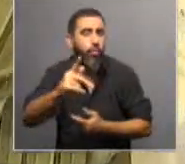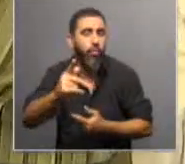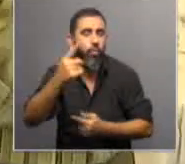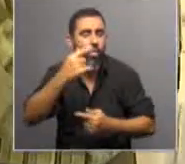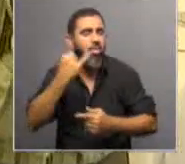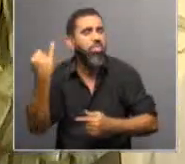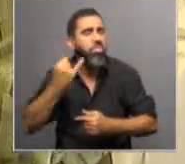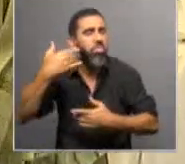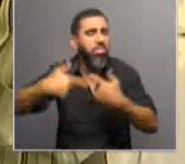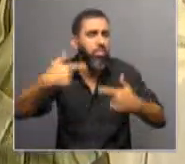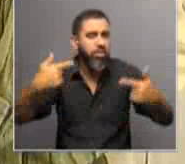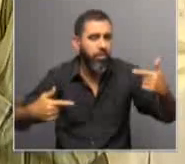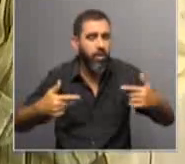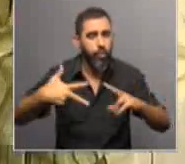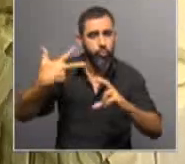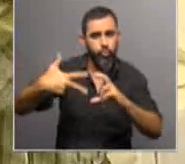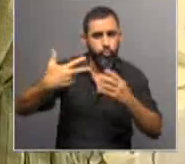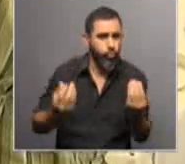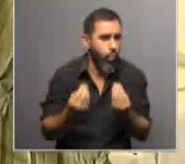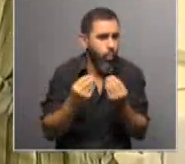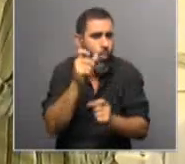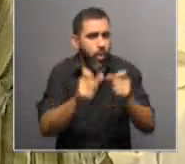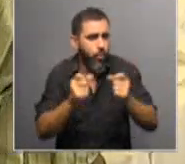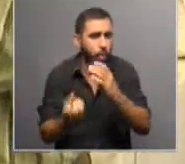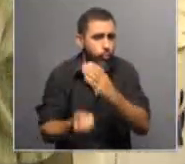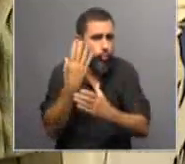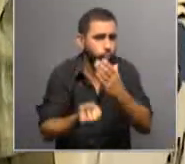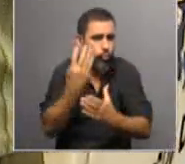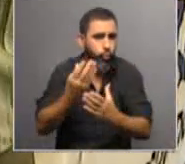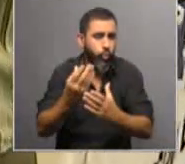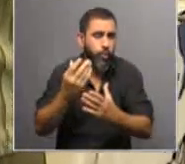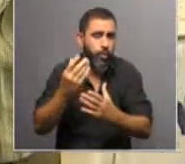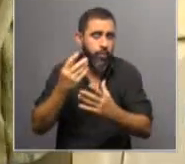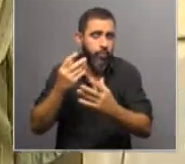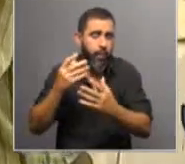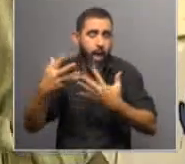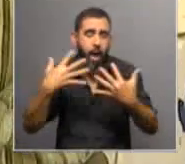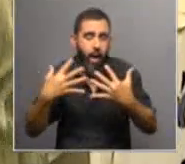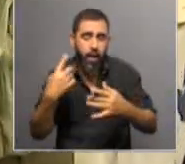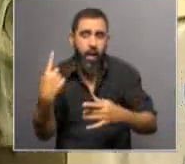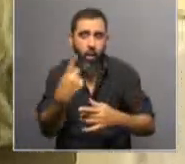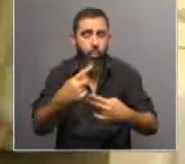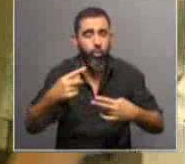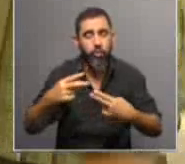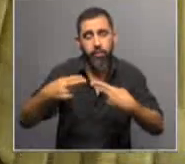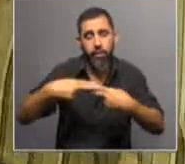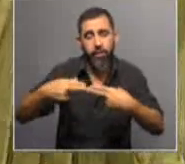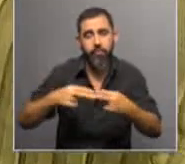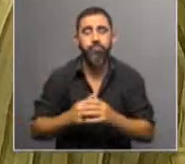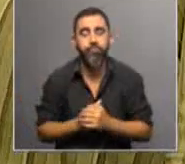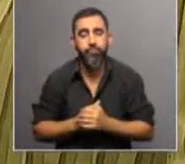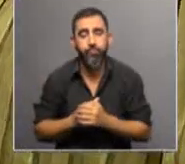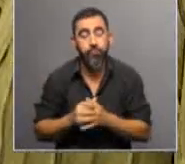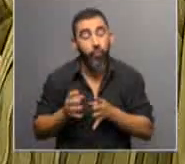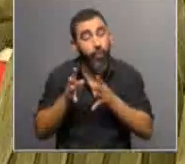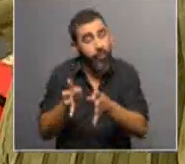varios días y que es virtual y que la gente va subiendo sus trayectos o sus experiencias a las redes? Bueno, es un